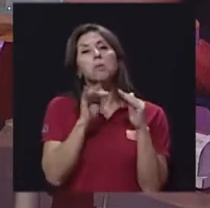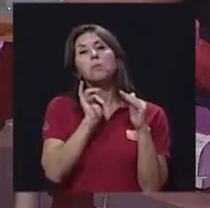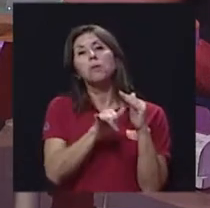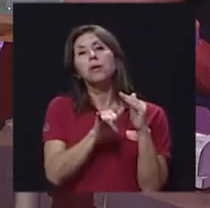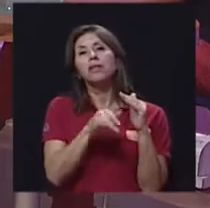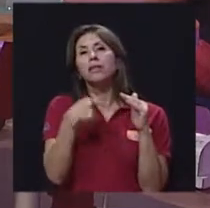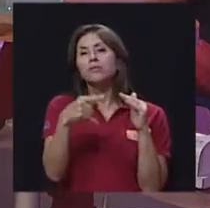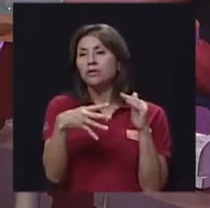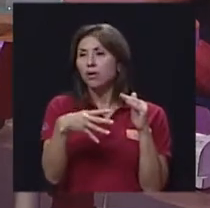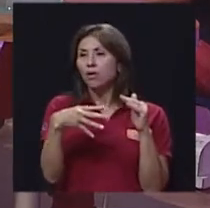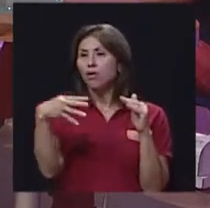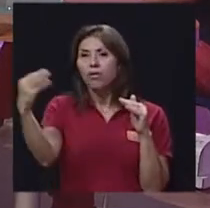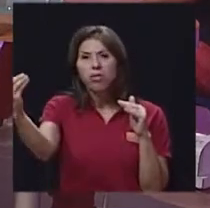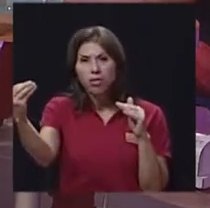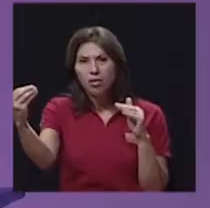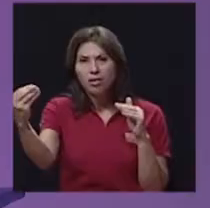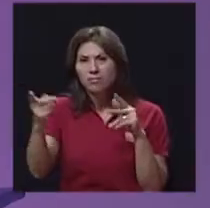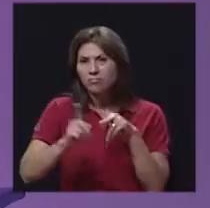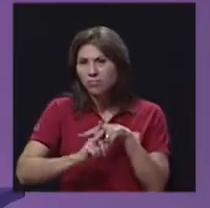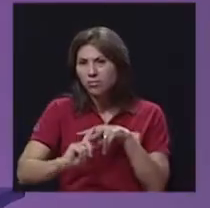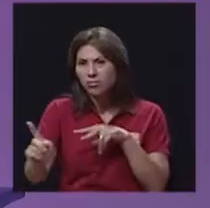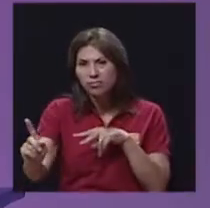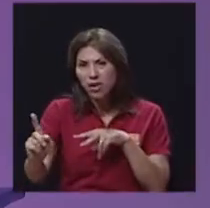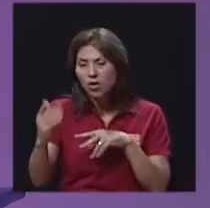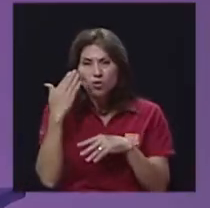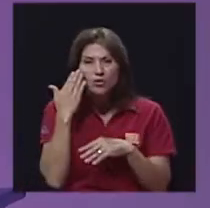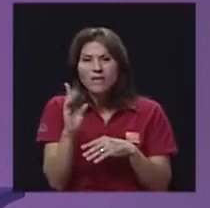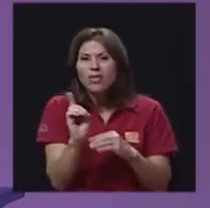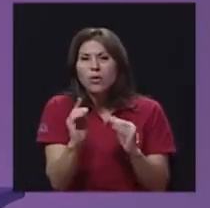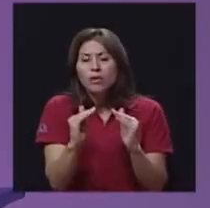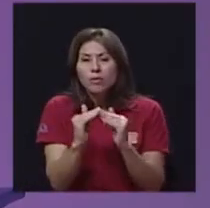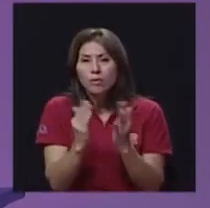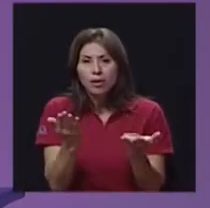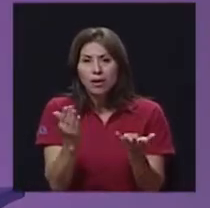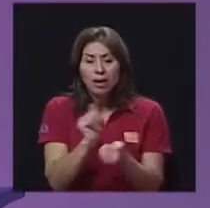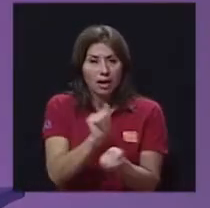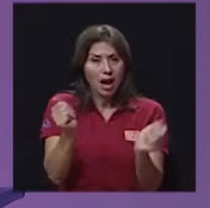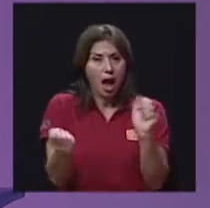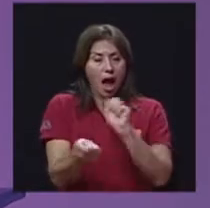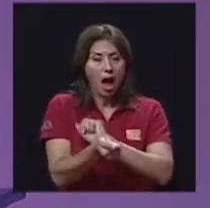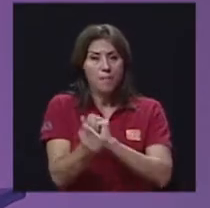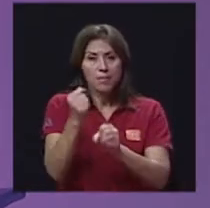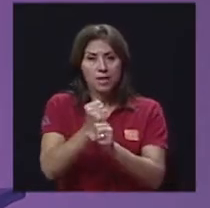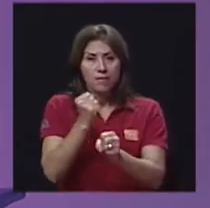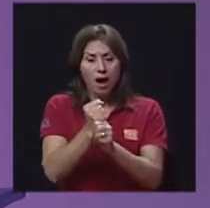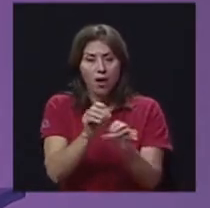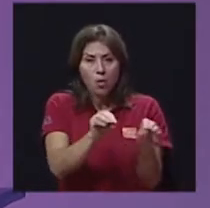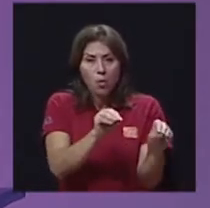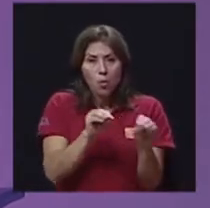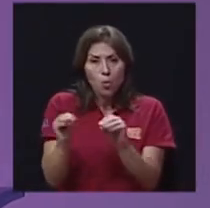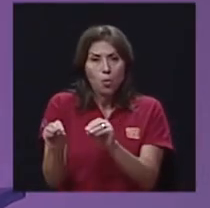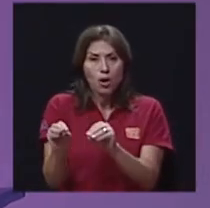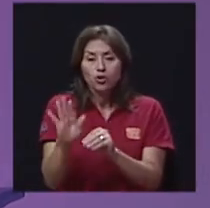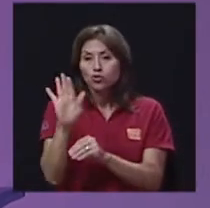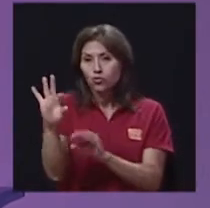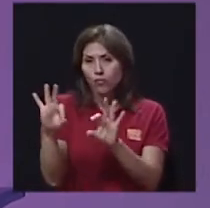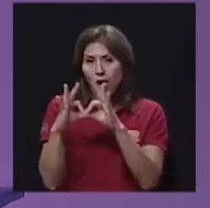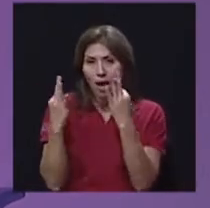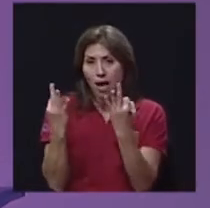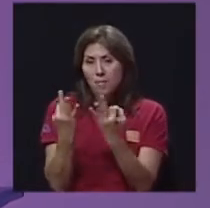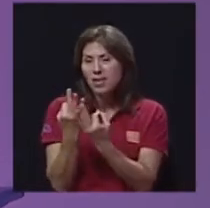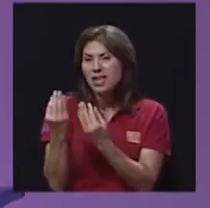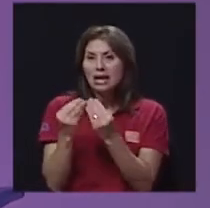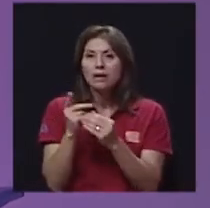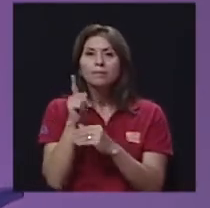generalmente no se sabe el domicilio, cambian de trabajos, la familia los esconde, ¿verdad? Entonces,